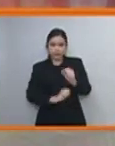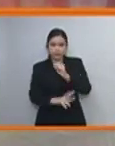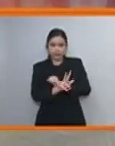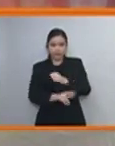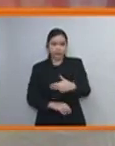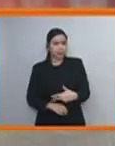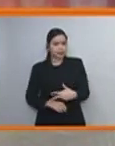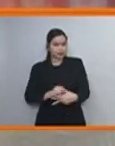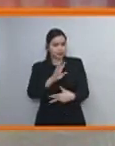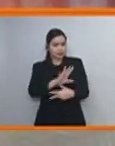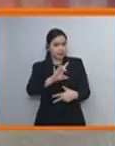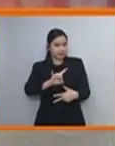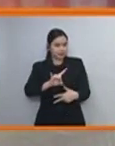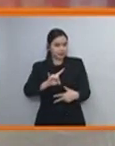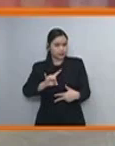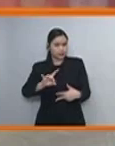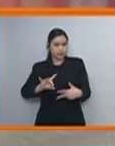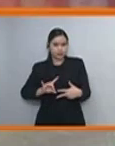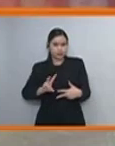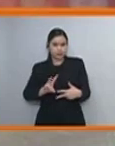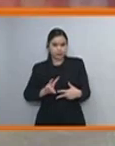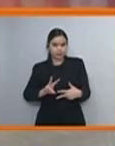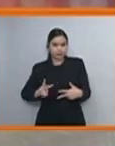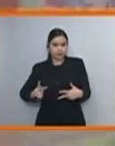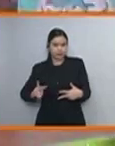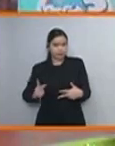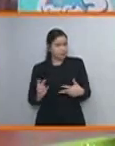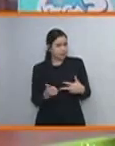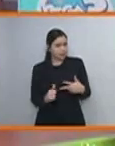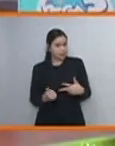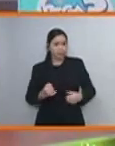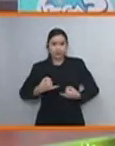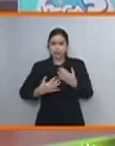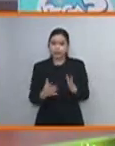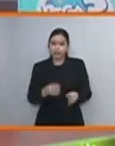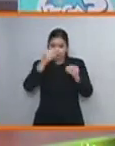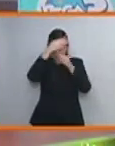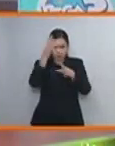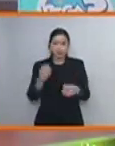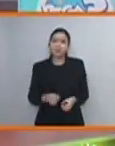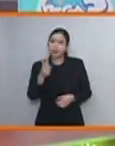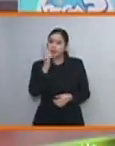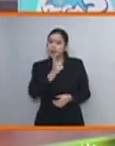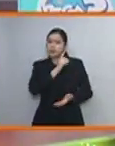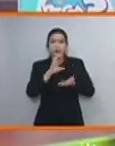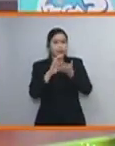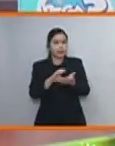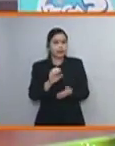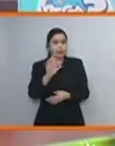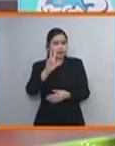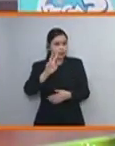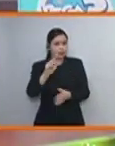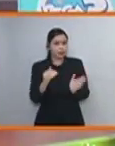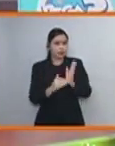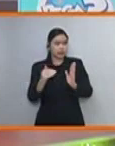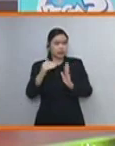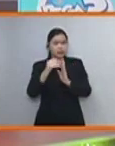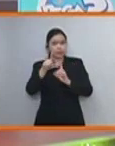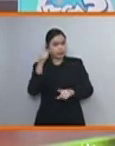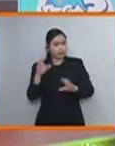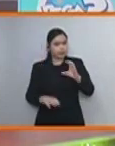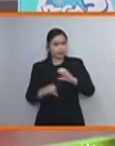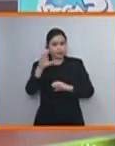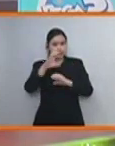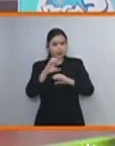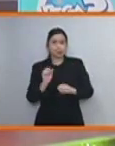3. 58, 72 y el 10. Jugadores, les comento que el Loto Super Premio está en 17 millones de lempiras con su jugada